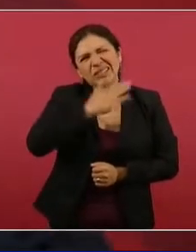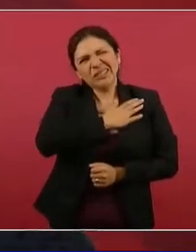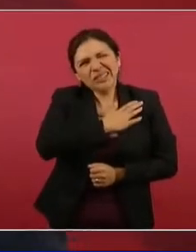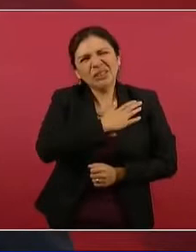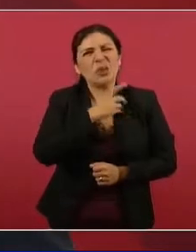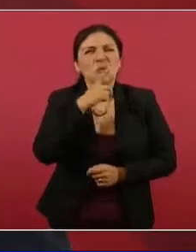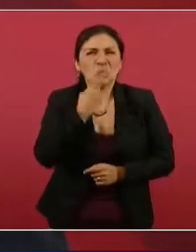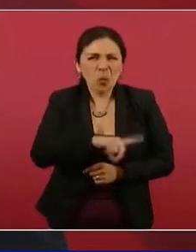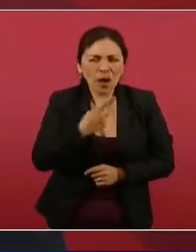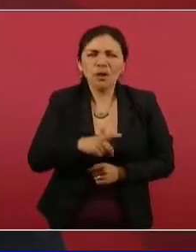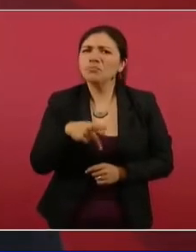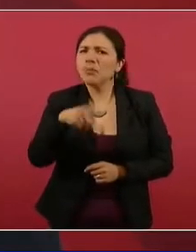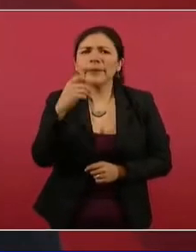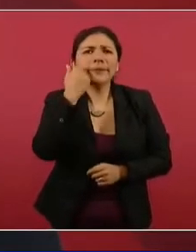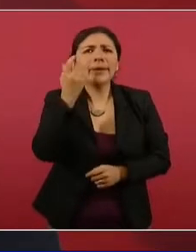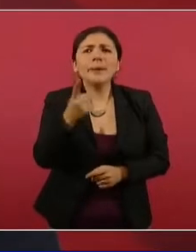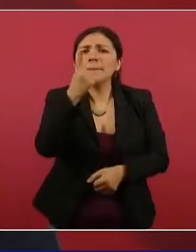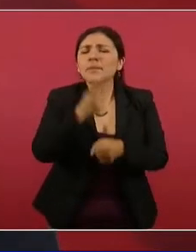buscan la paz.